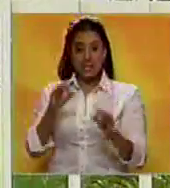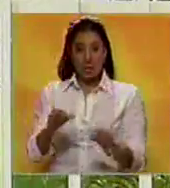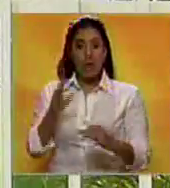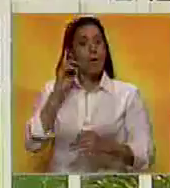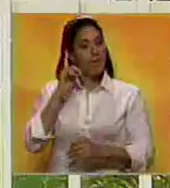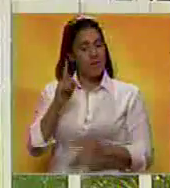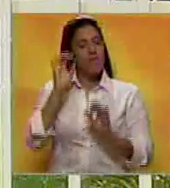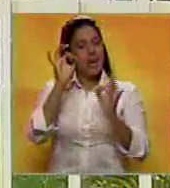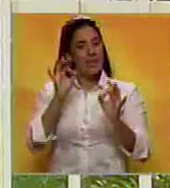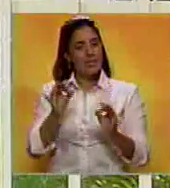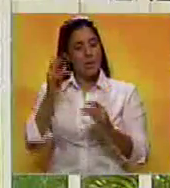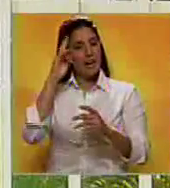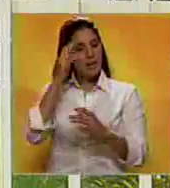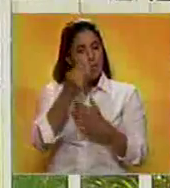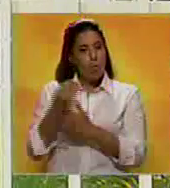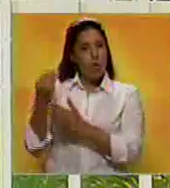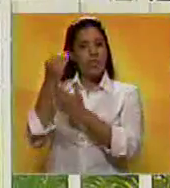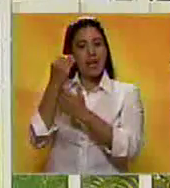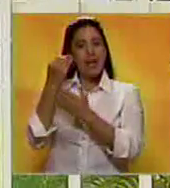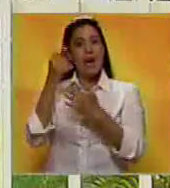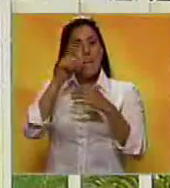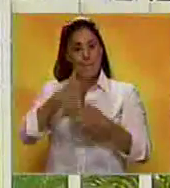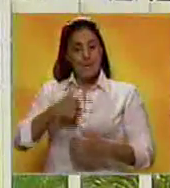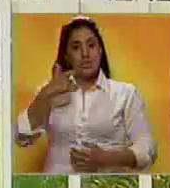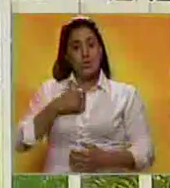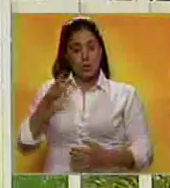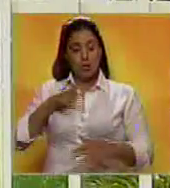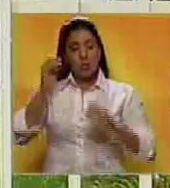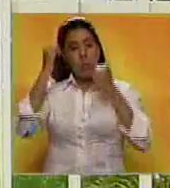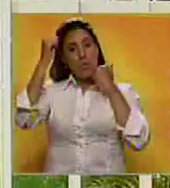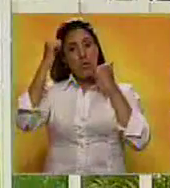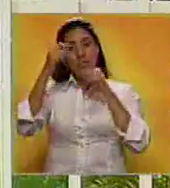seguridad garantizar y resguardar la integridad de quienes